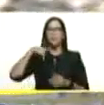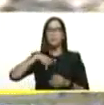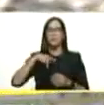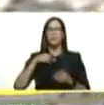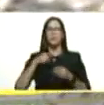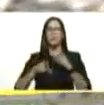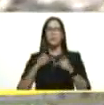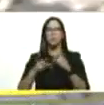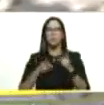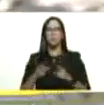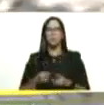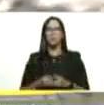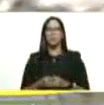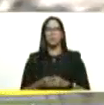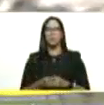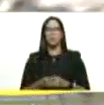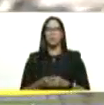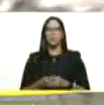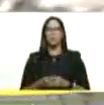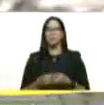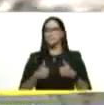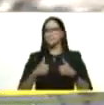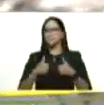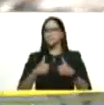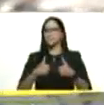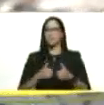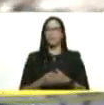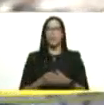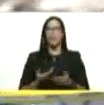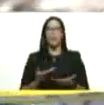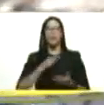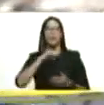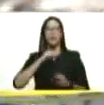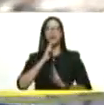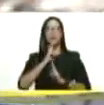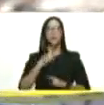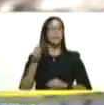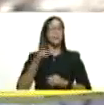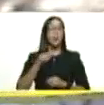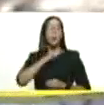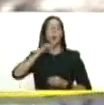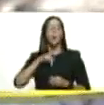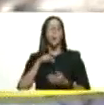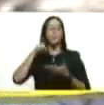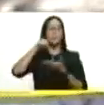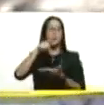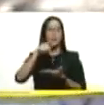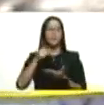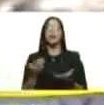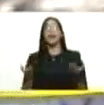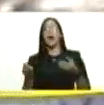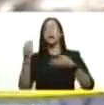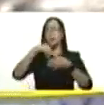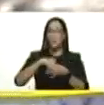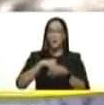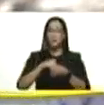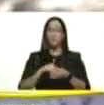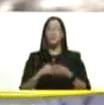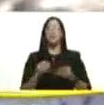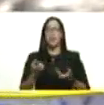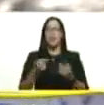jefe, si me lo permite, para dar algunos números de cómo nuestros CLAS, además de